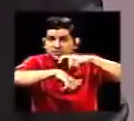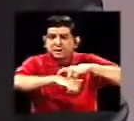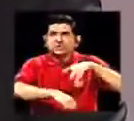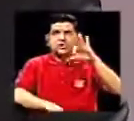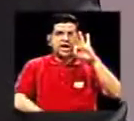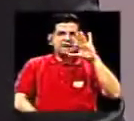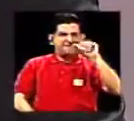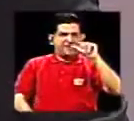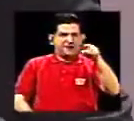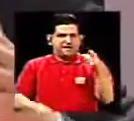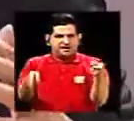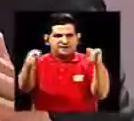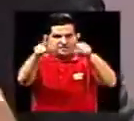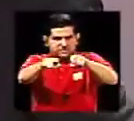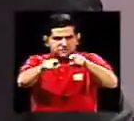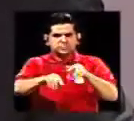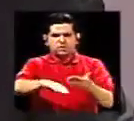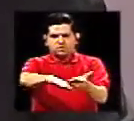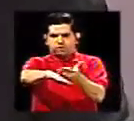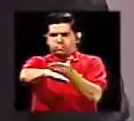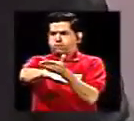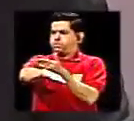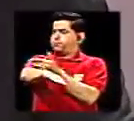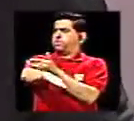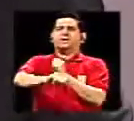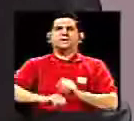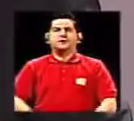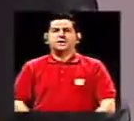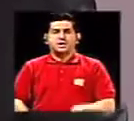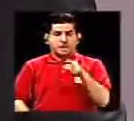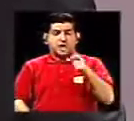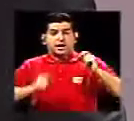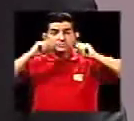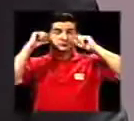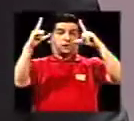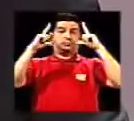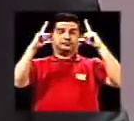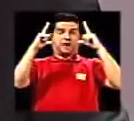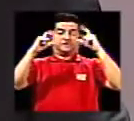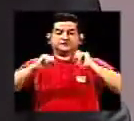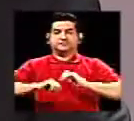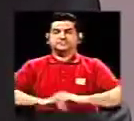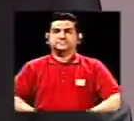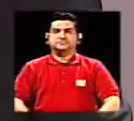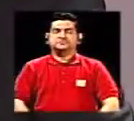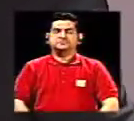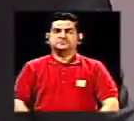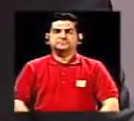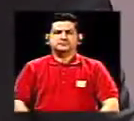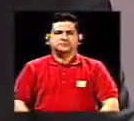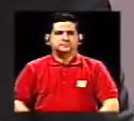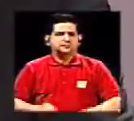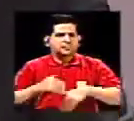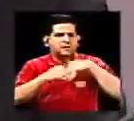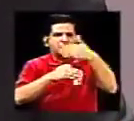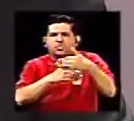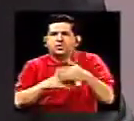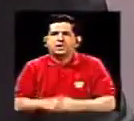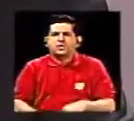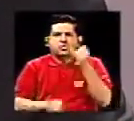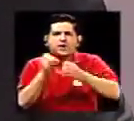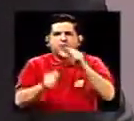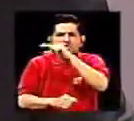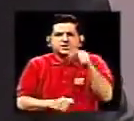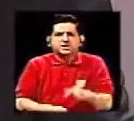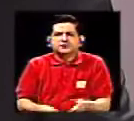Frente Amplio era el que estaba despegando y estaba dando una sorpresa en aquel momento. ¿Qué ocurrió en las últimas semanas